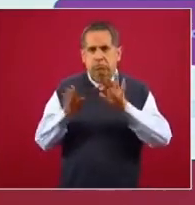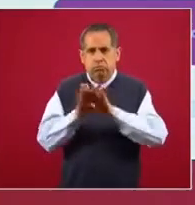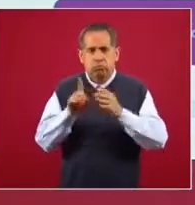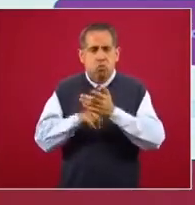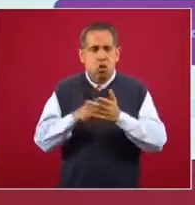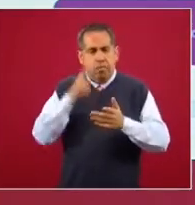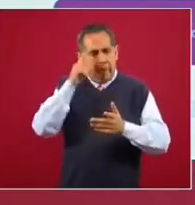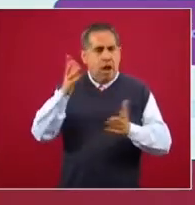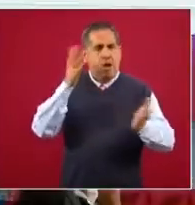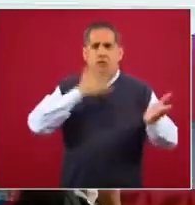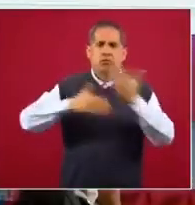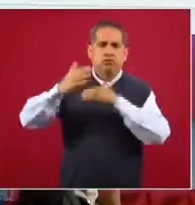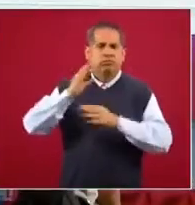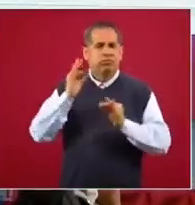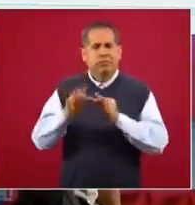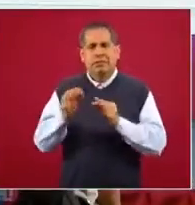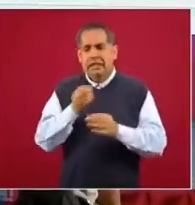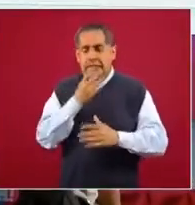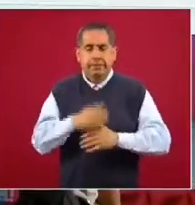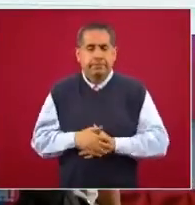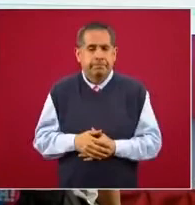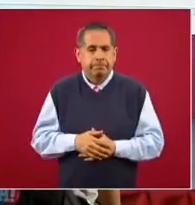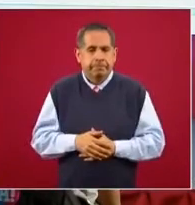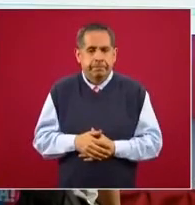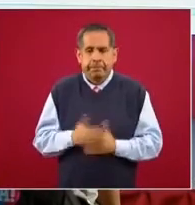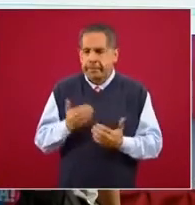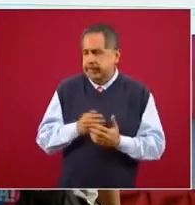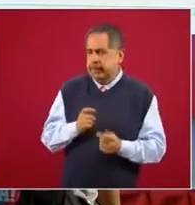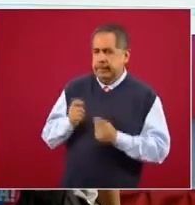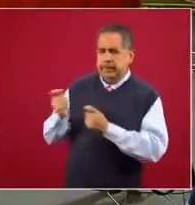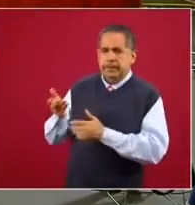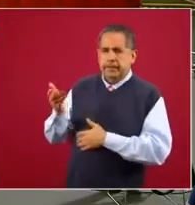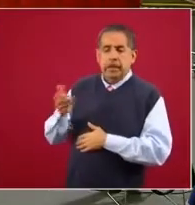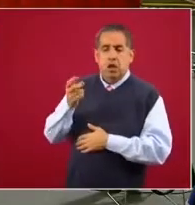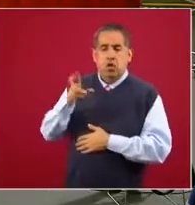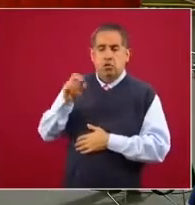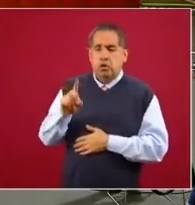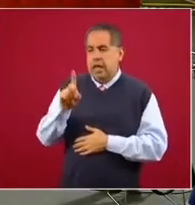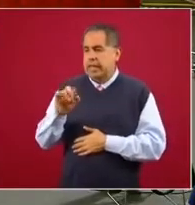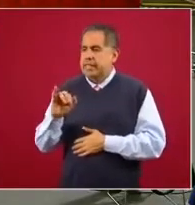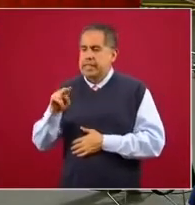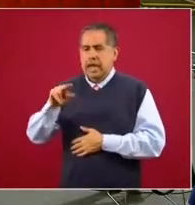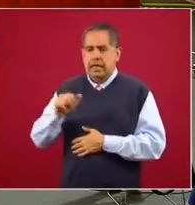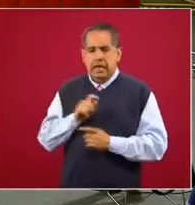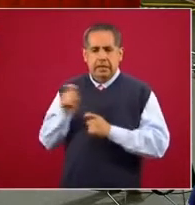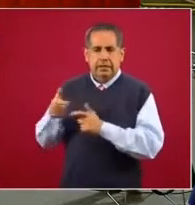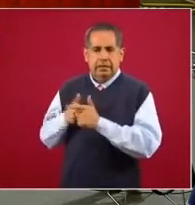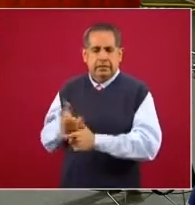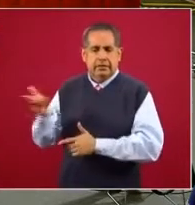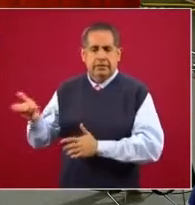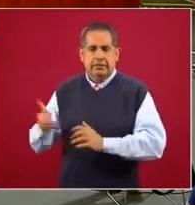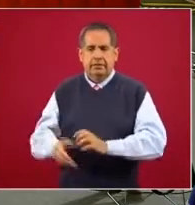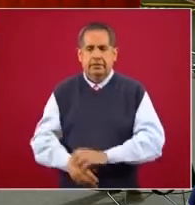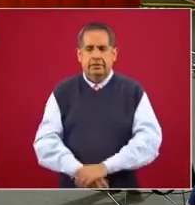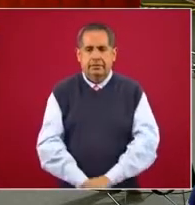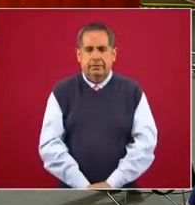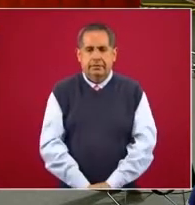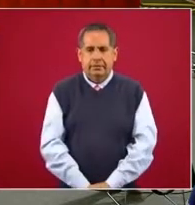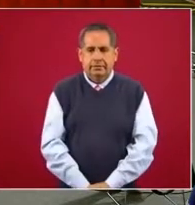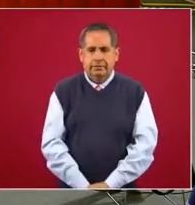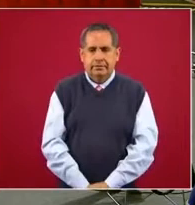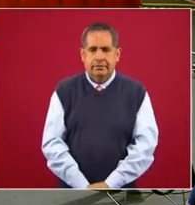superar este reto. Ahora le pediría, por favor, a la doctora Diana que pudiera continuar.